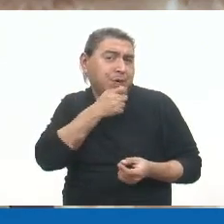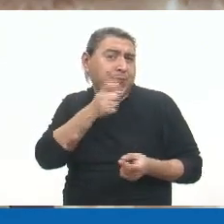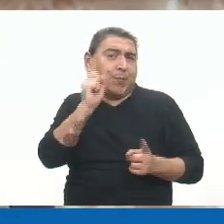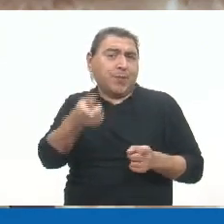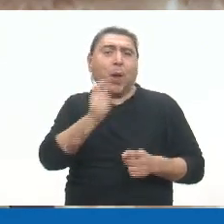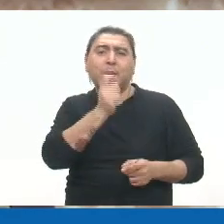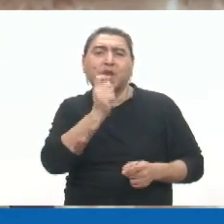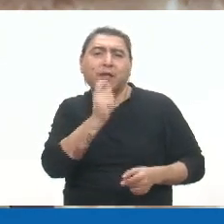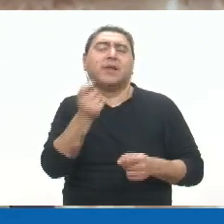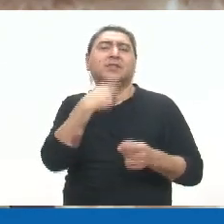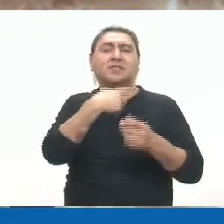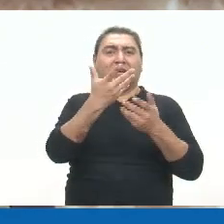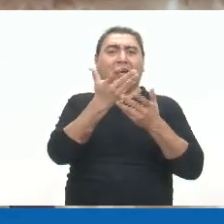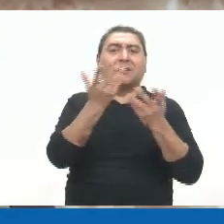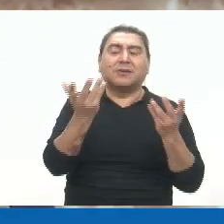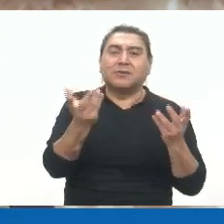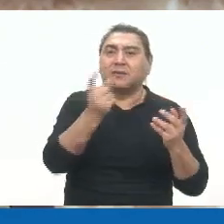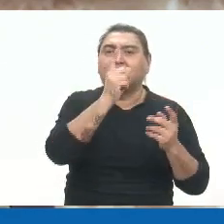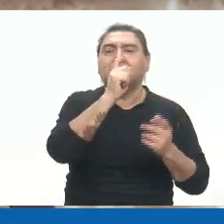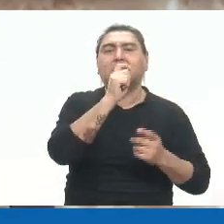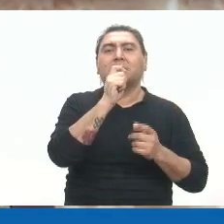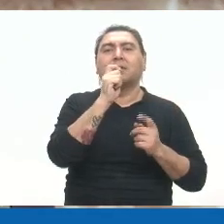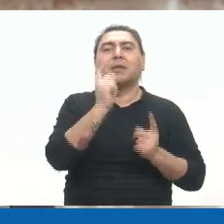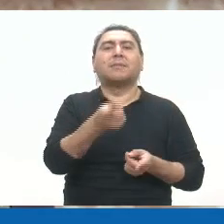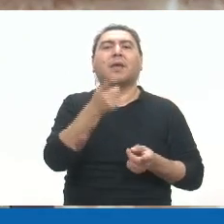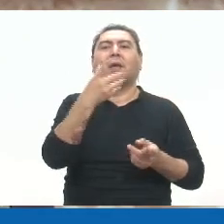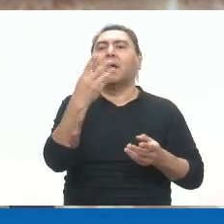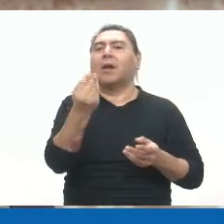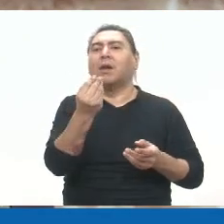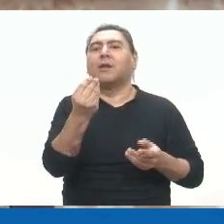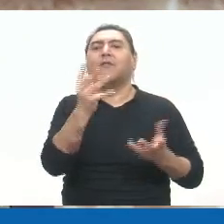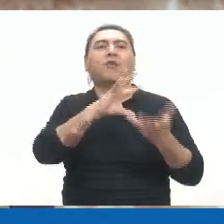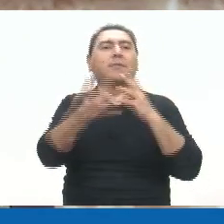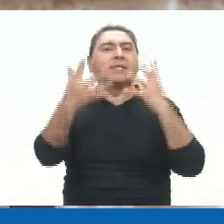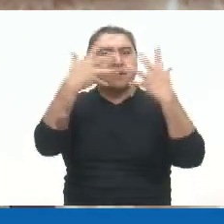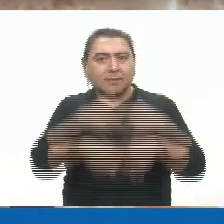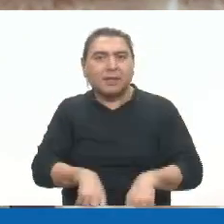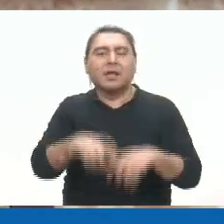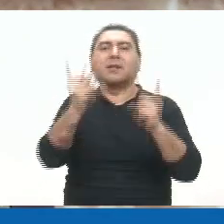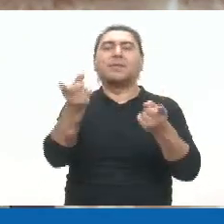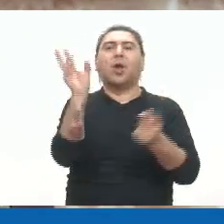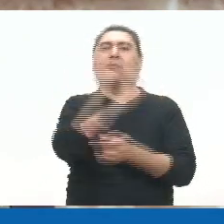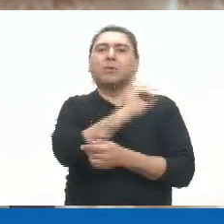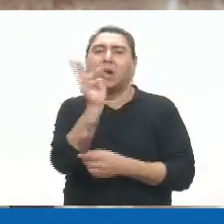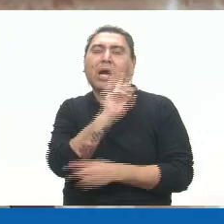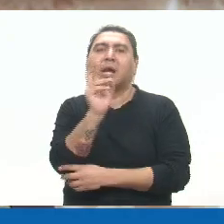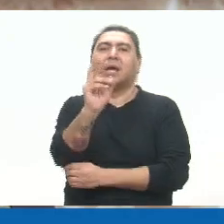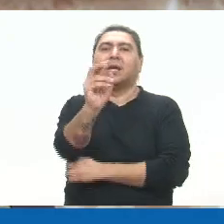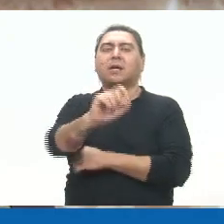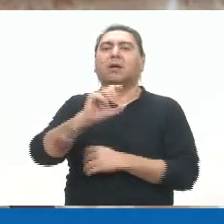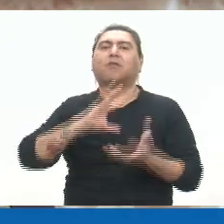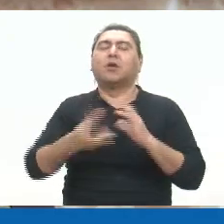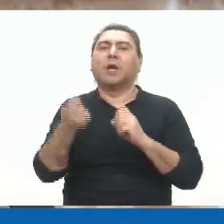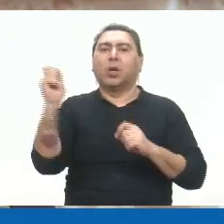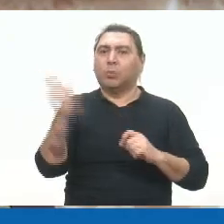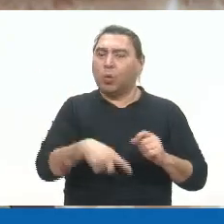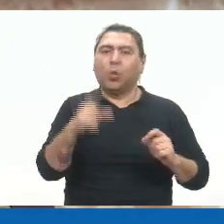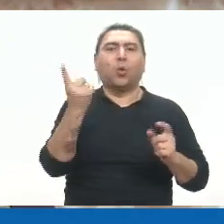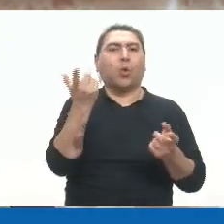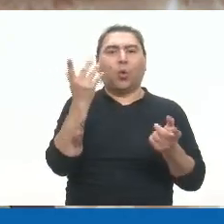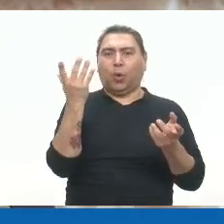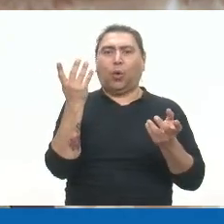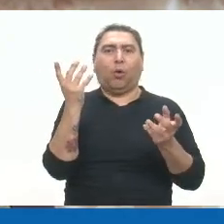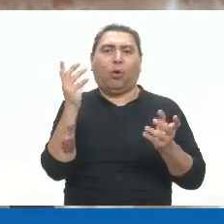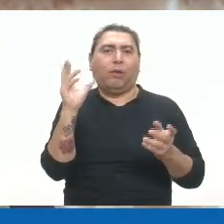periodistas con artistas pero lo hace sistemáticamente con mujeres comunes con mujeres de los